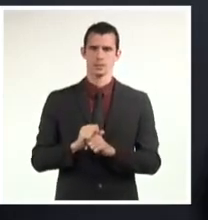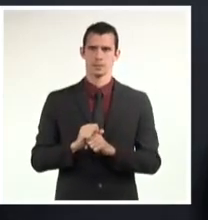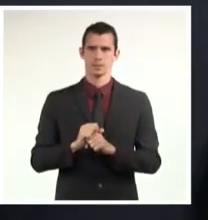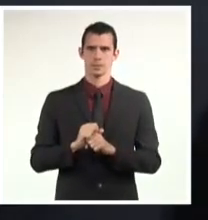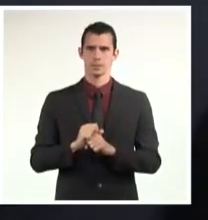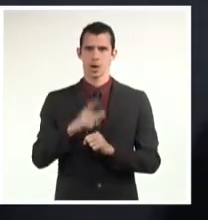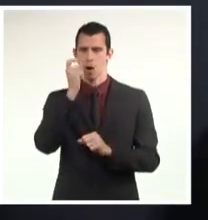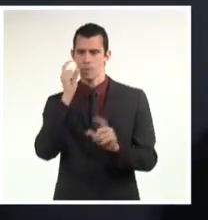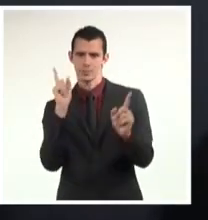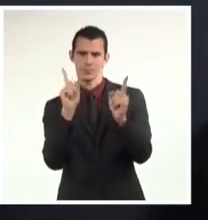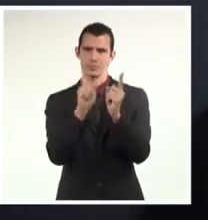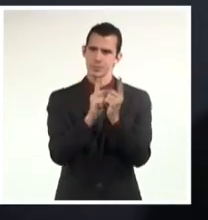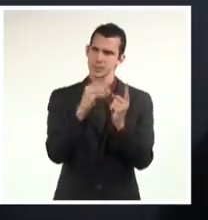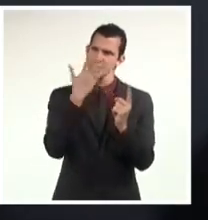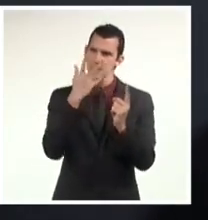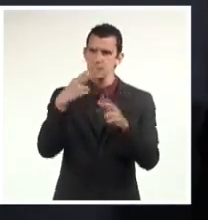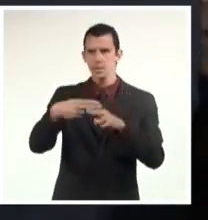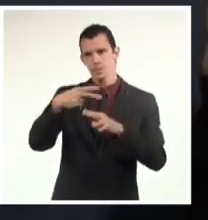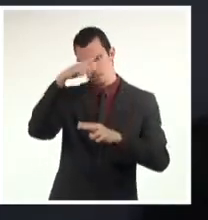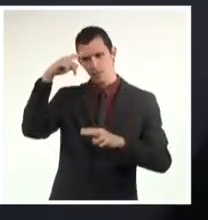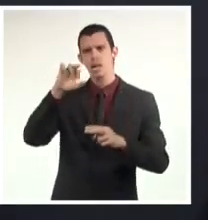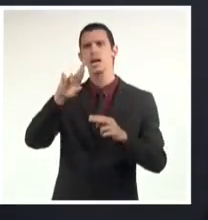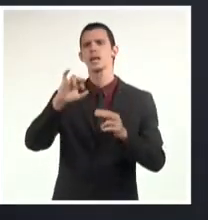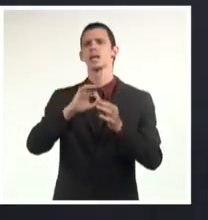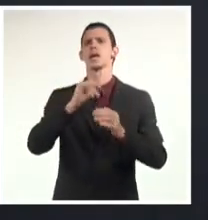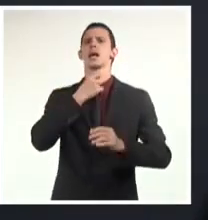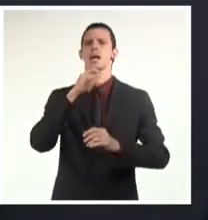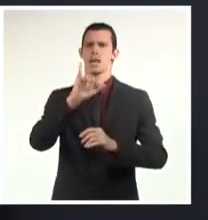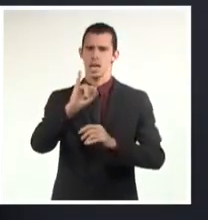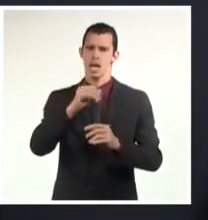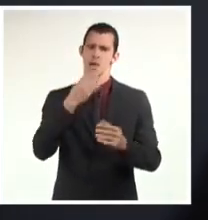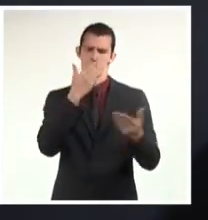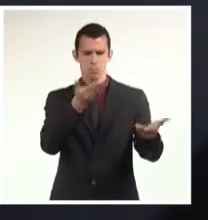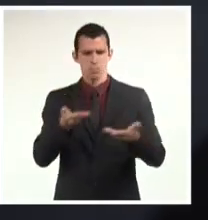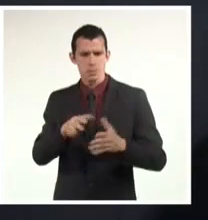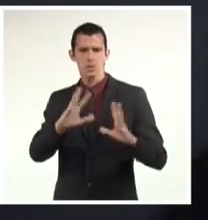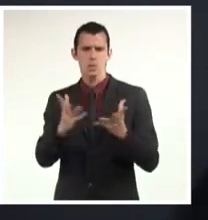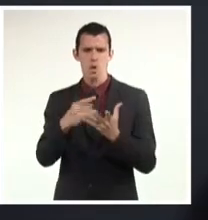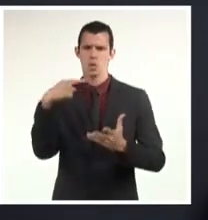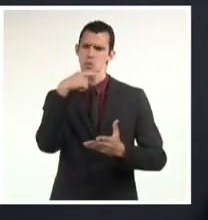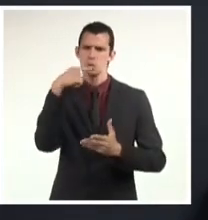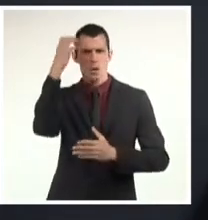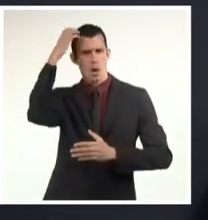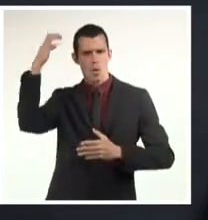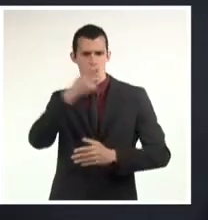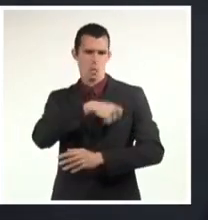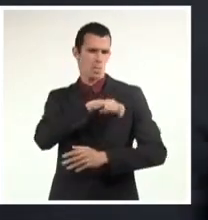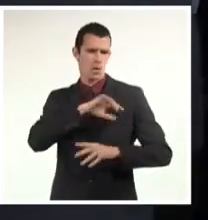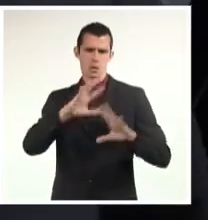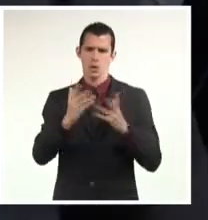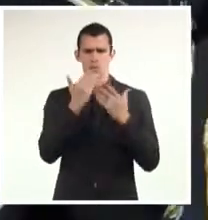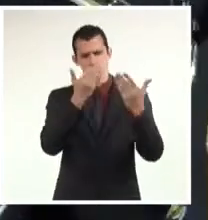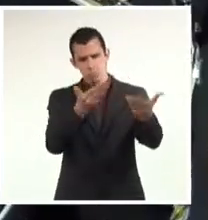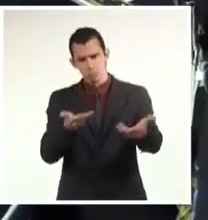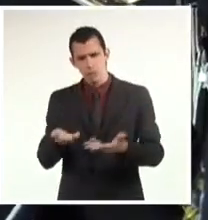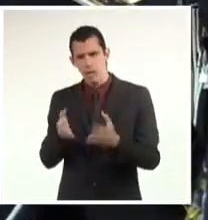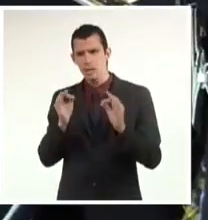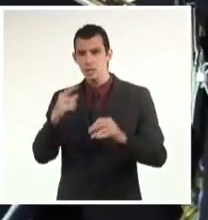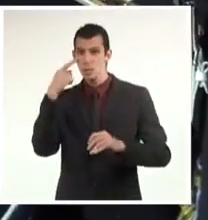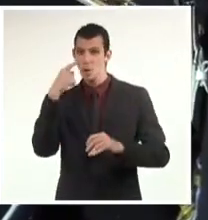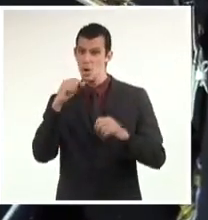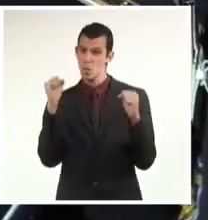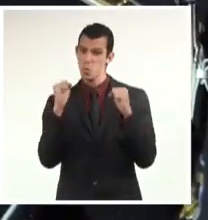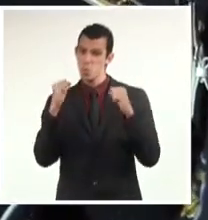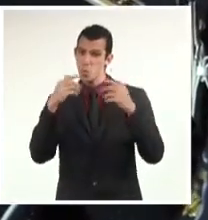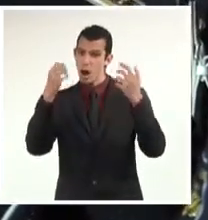Rusia, Sergei Rykov, quien le dio la bienvenida en nombre del Estado, el gobierno y el pueblo ruso en una noche invernal moscovita